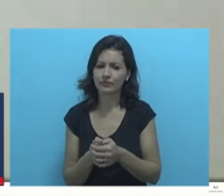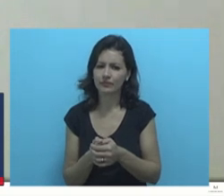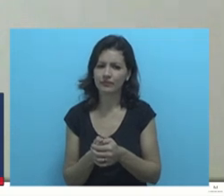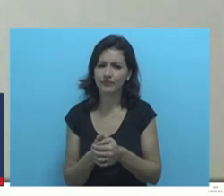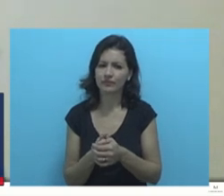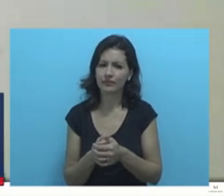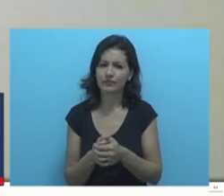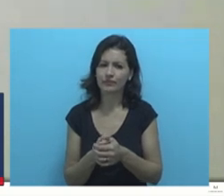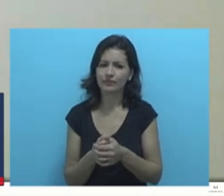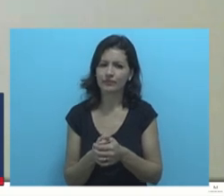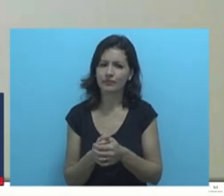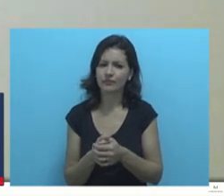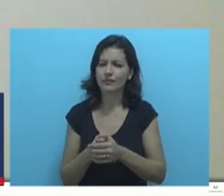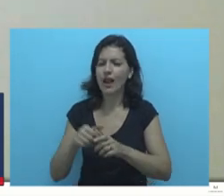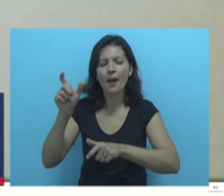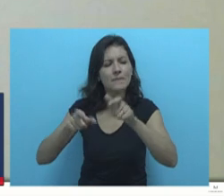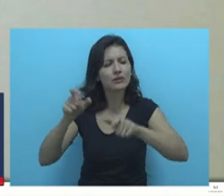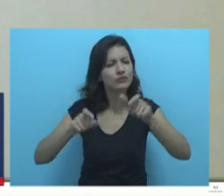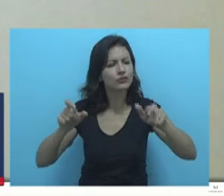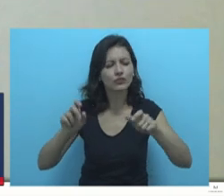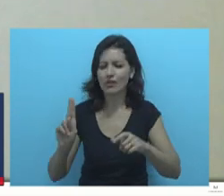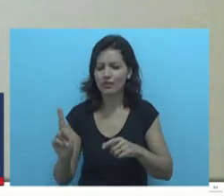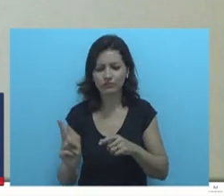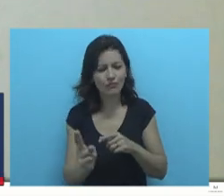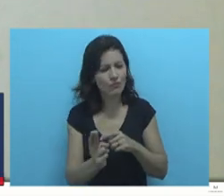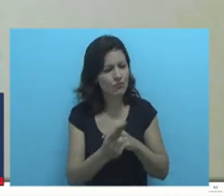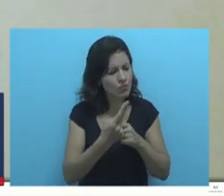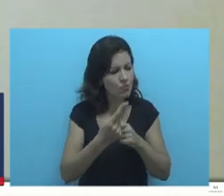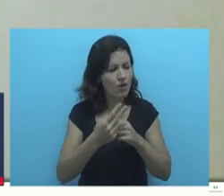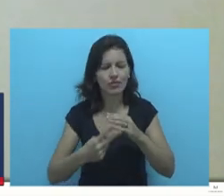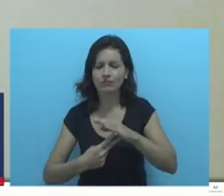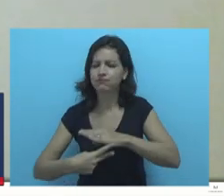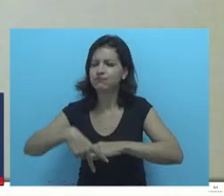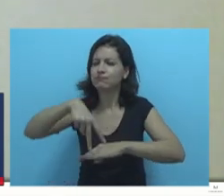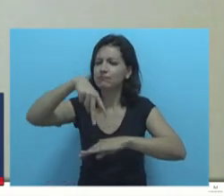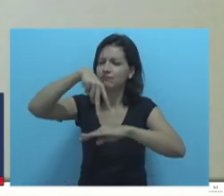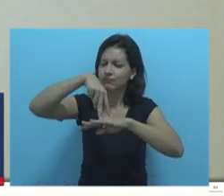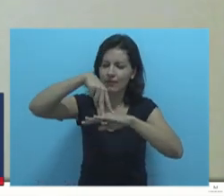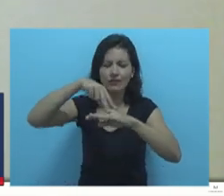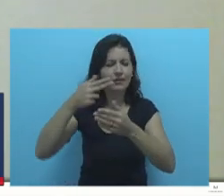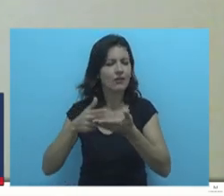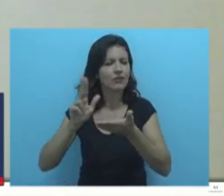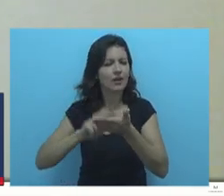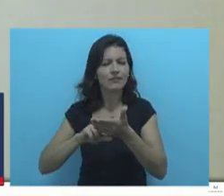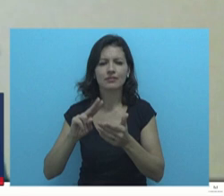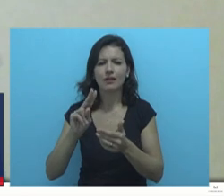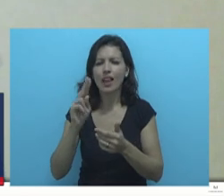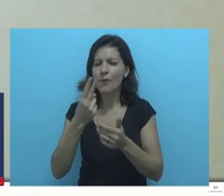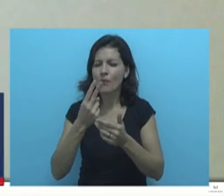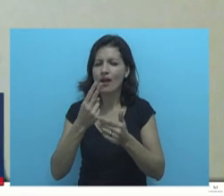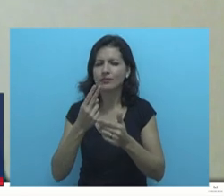trompeta final, los muertos resucitarán incorruptibles y nosotros seremos transformados. La muerte es absorbida en la